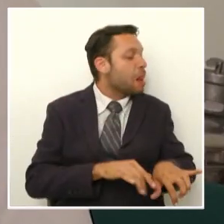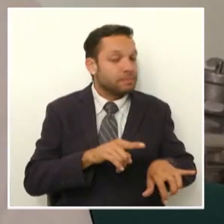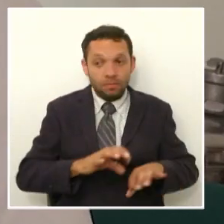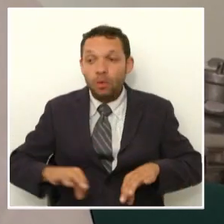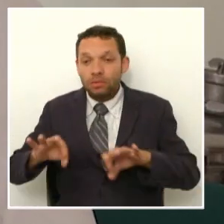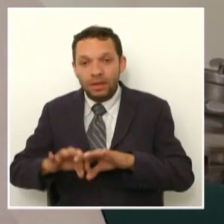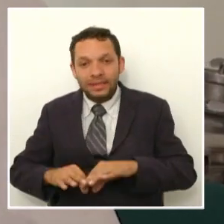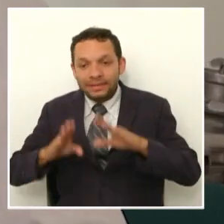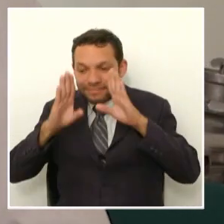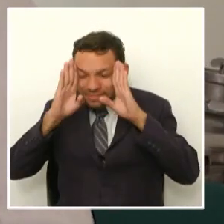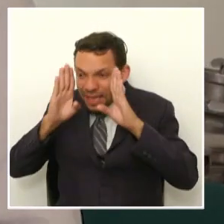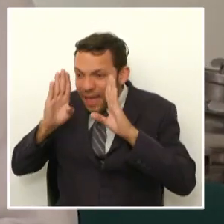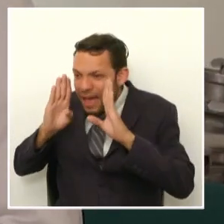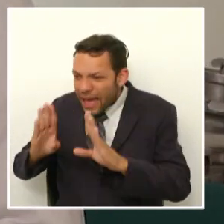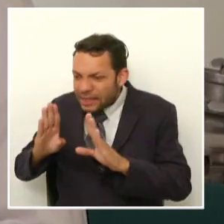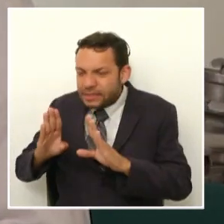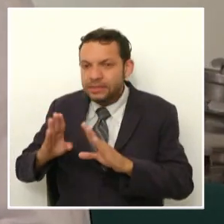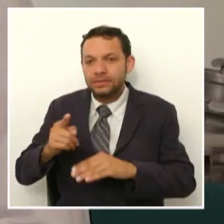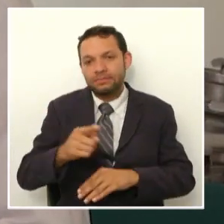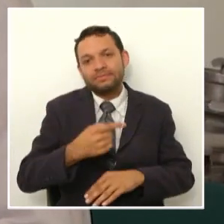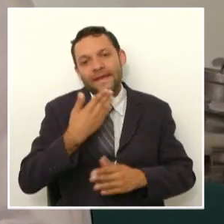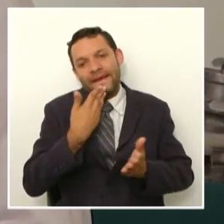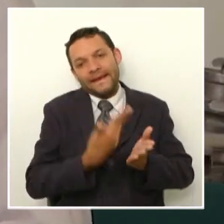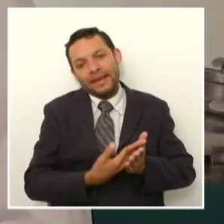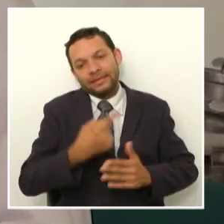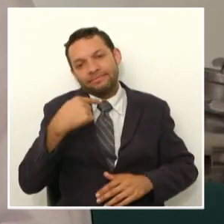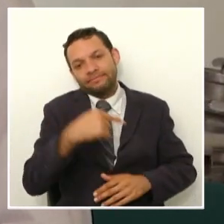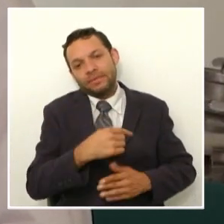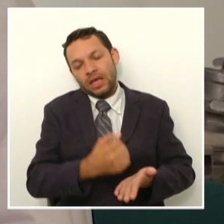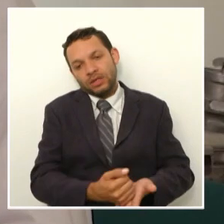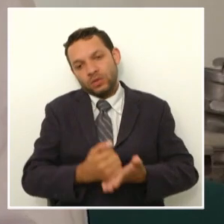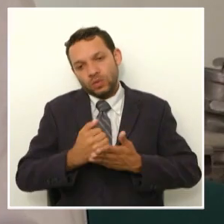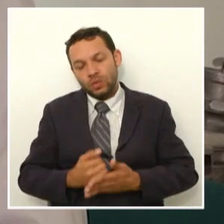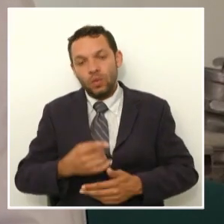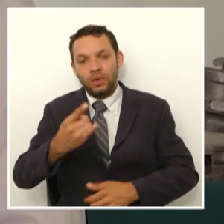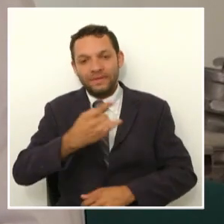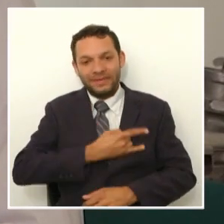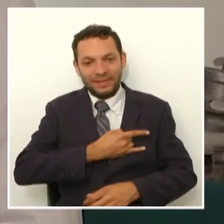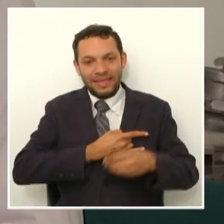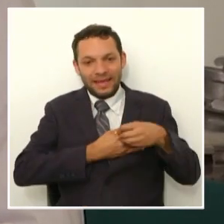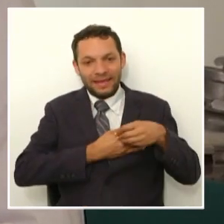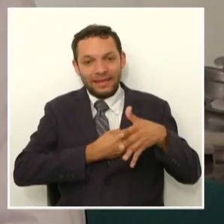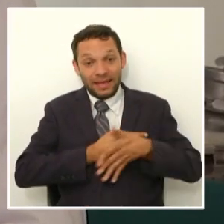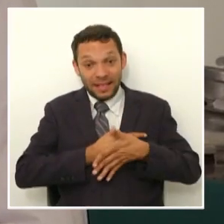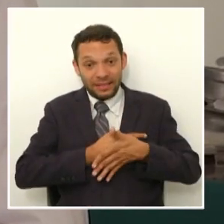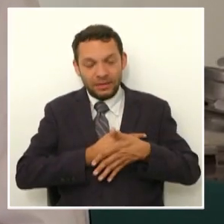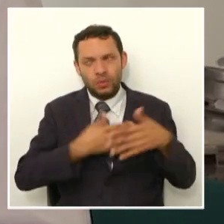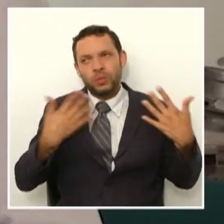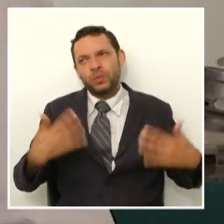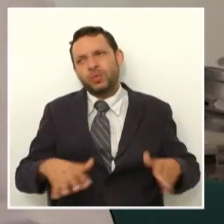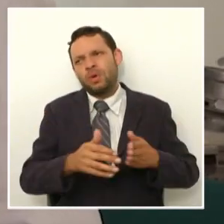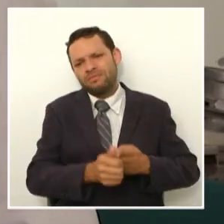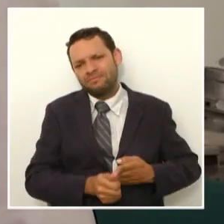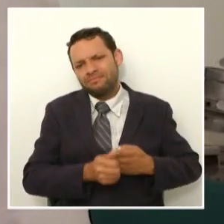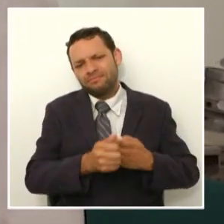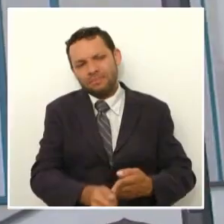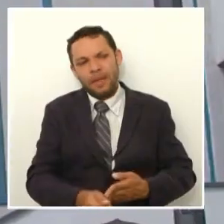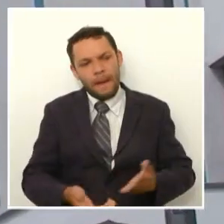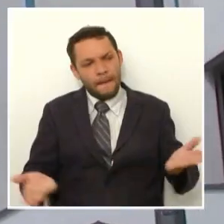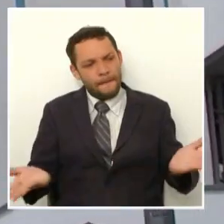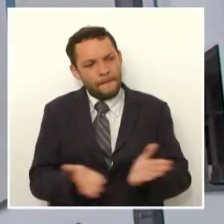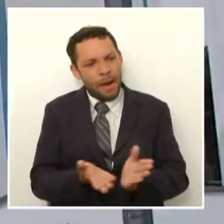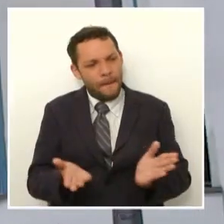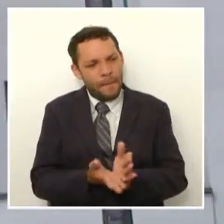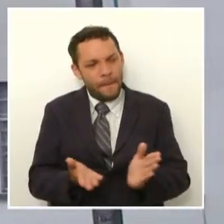médica. Y yo no tengo sino agradecimientos de corazón a la Universidad de Caldas, que me guió, que me orientó, que me